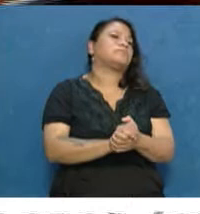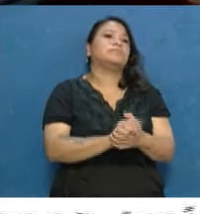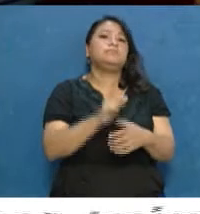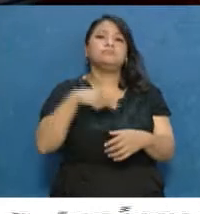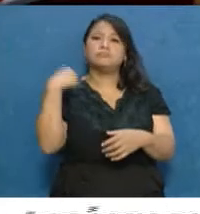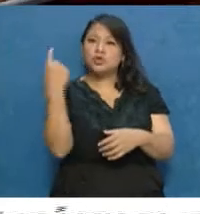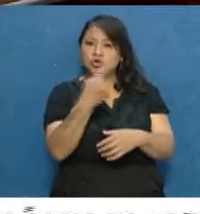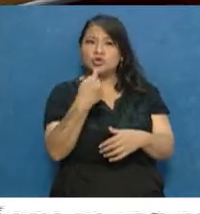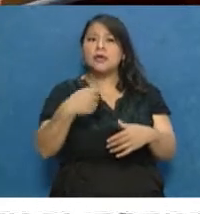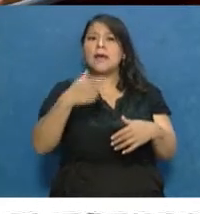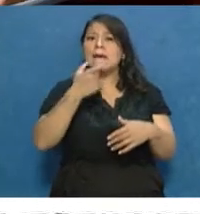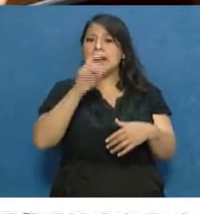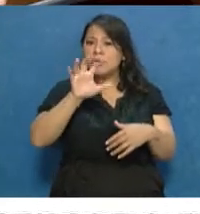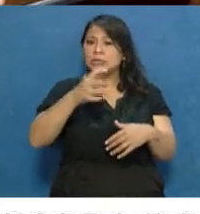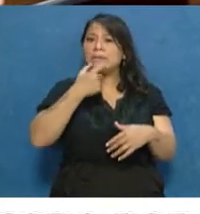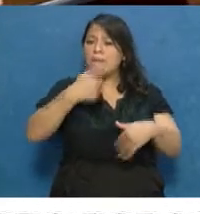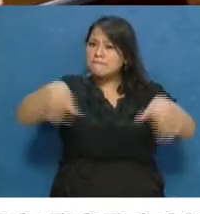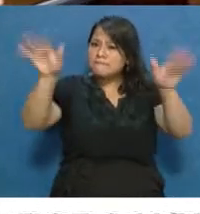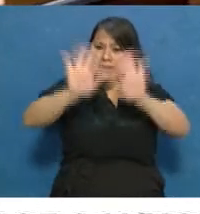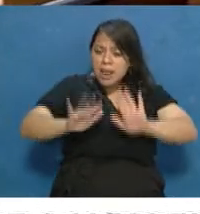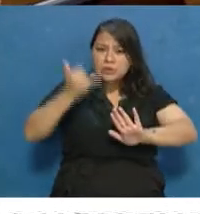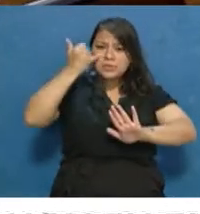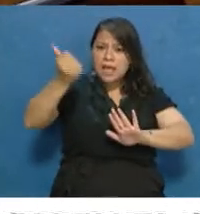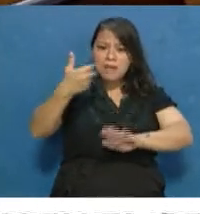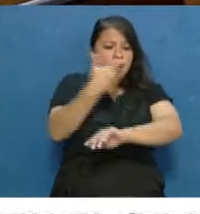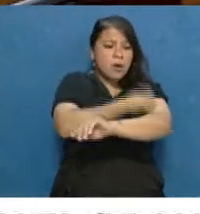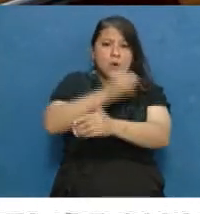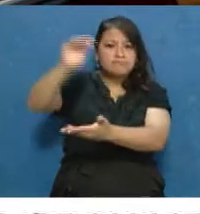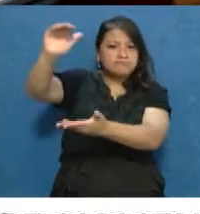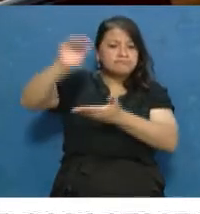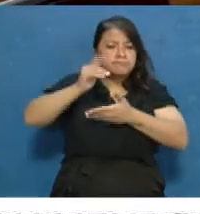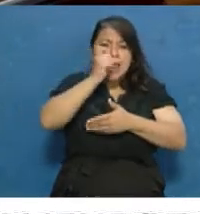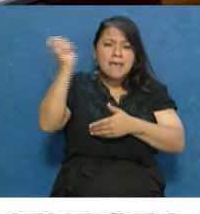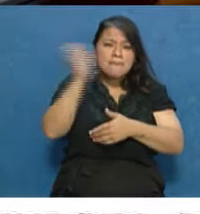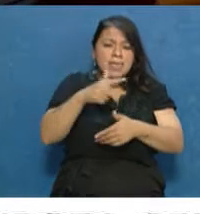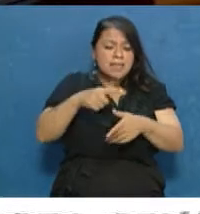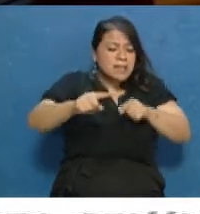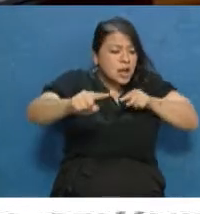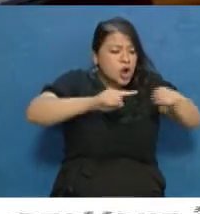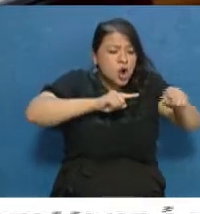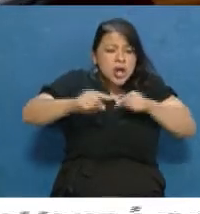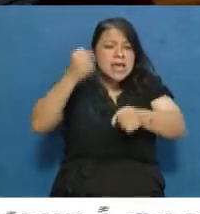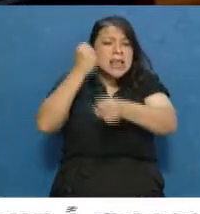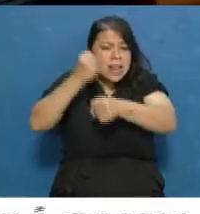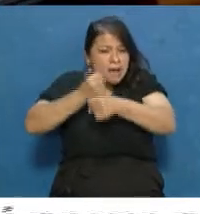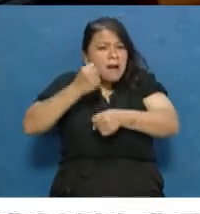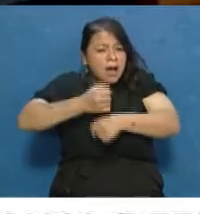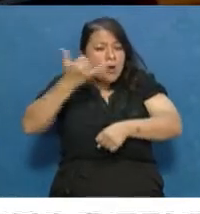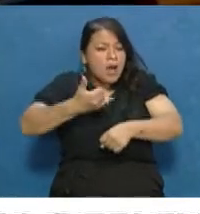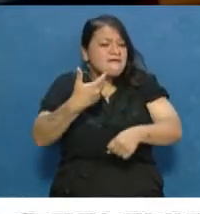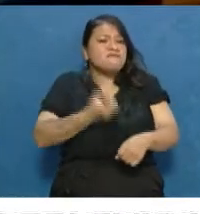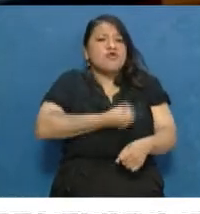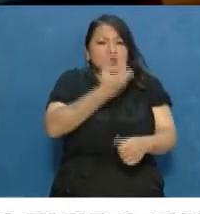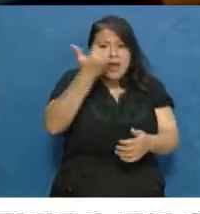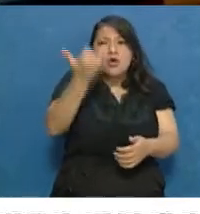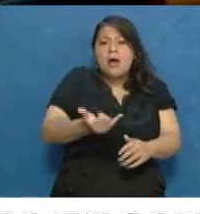absolutamente preparados en la provincia de Mendoza para que si llega la vacuna, inmediatamente está toda la logística, están los voluntarios, está todo. Ahora,